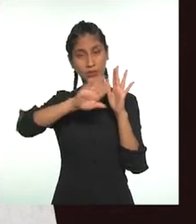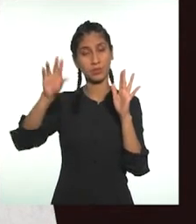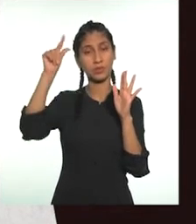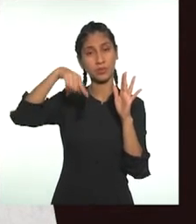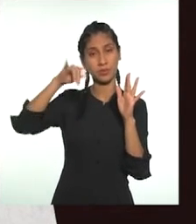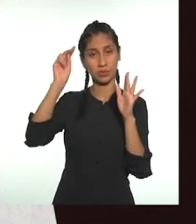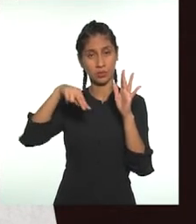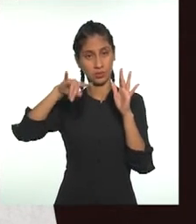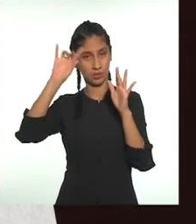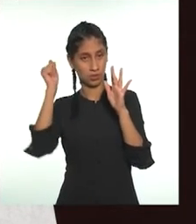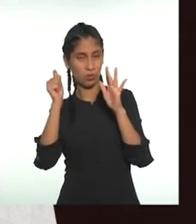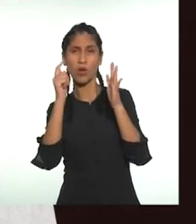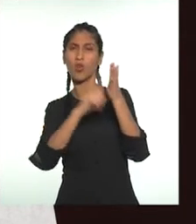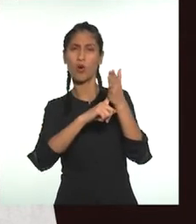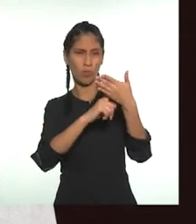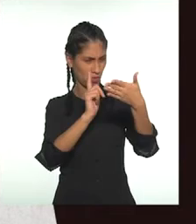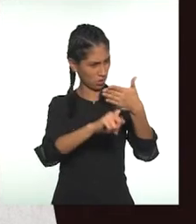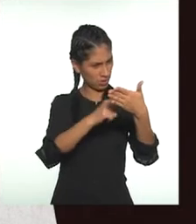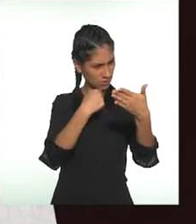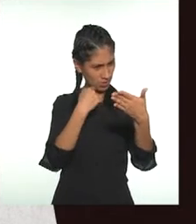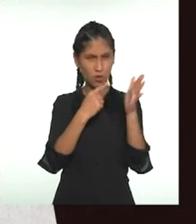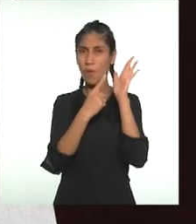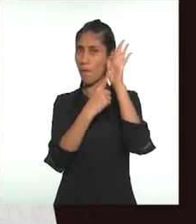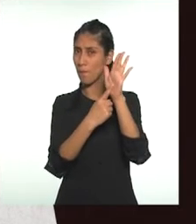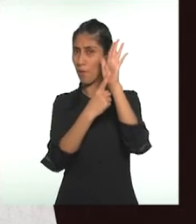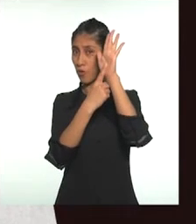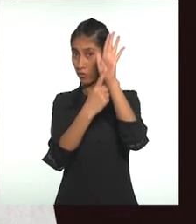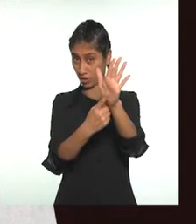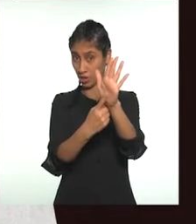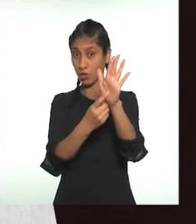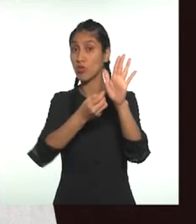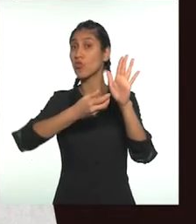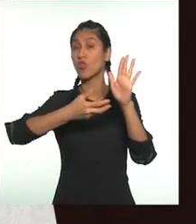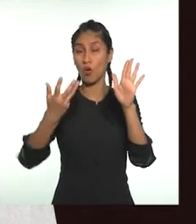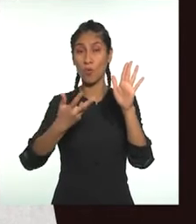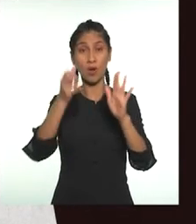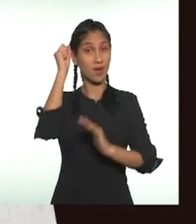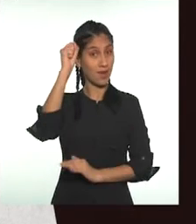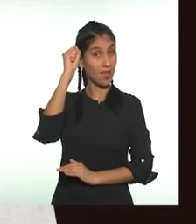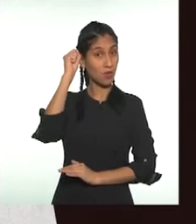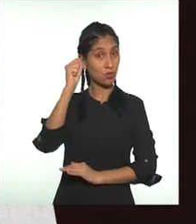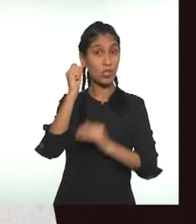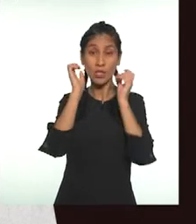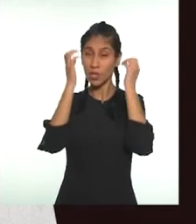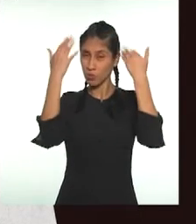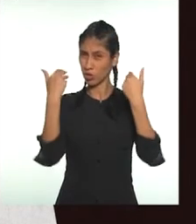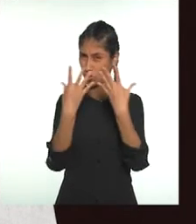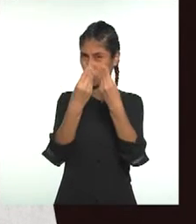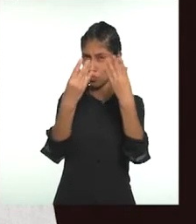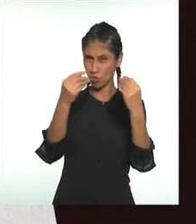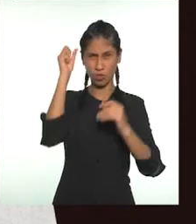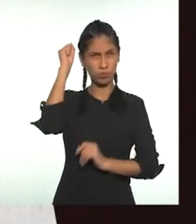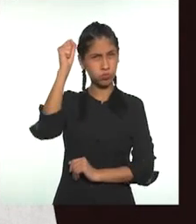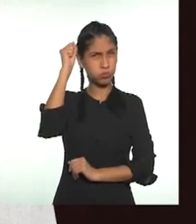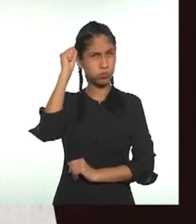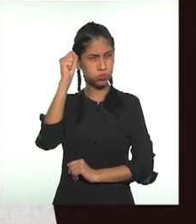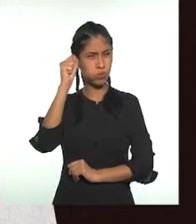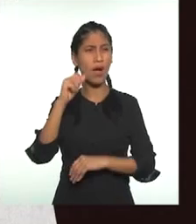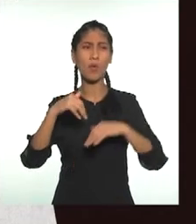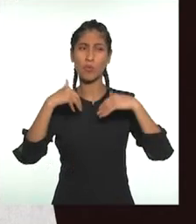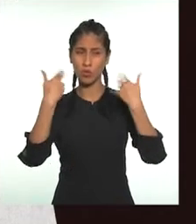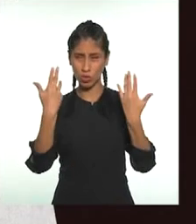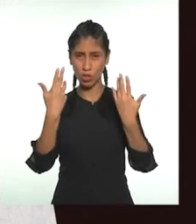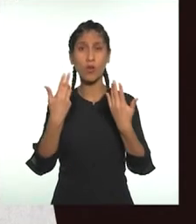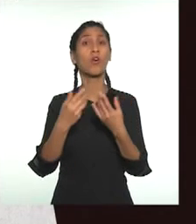La intención de su obra es mostrar cómo las luchas de la mujer peruana día a día contribuyeron a lograr